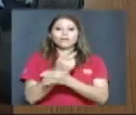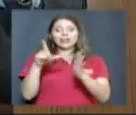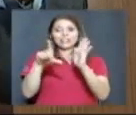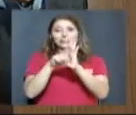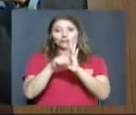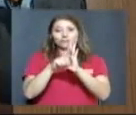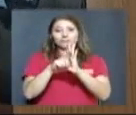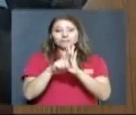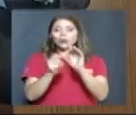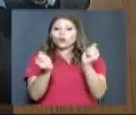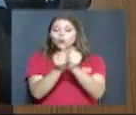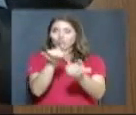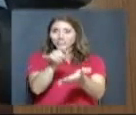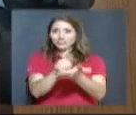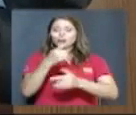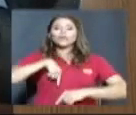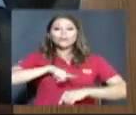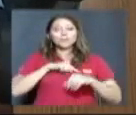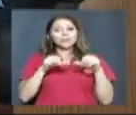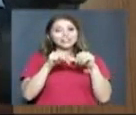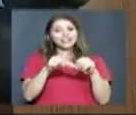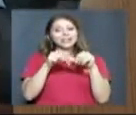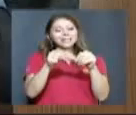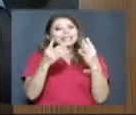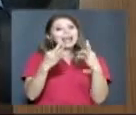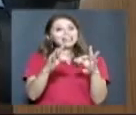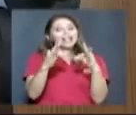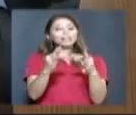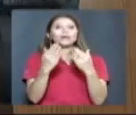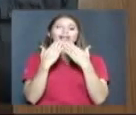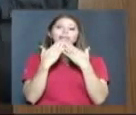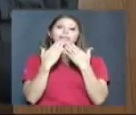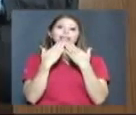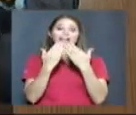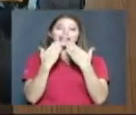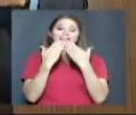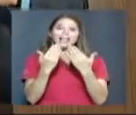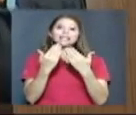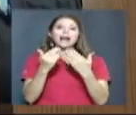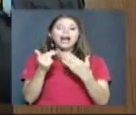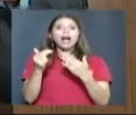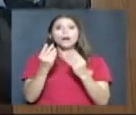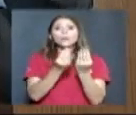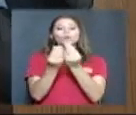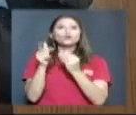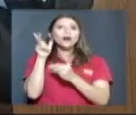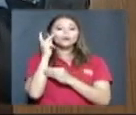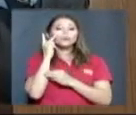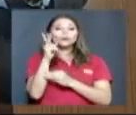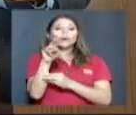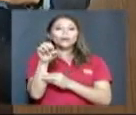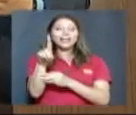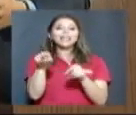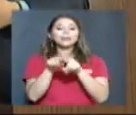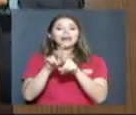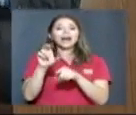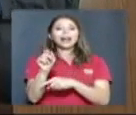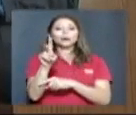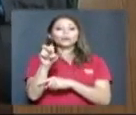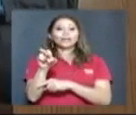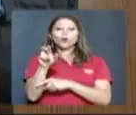Es a partir de ahí que vamos a seguir tratando de llevarle, gracias a Producción Audiovisual UNED y a Canal UCR Televisión con